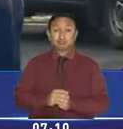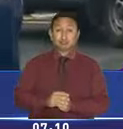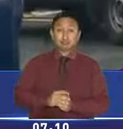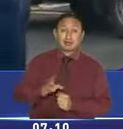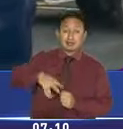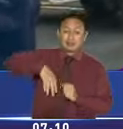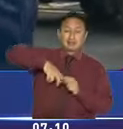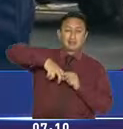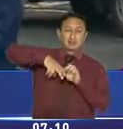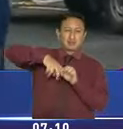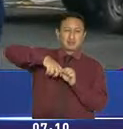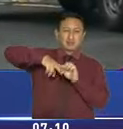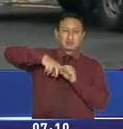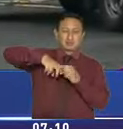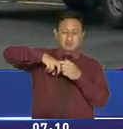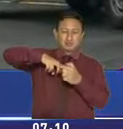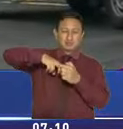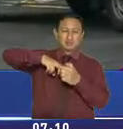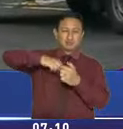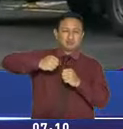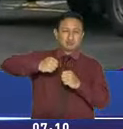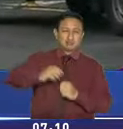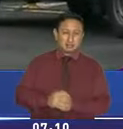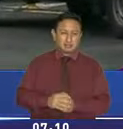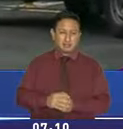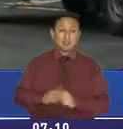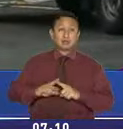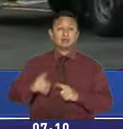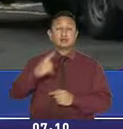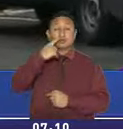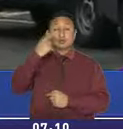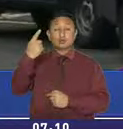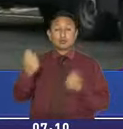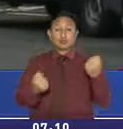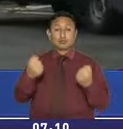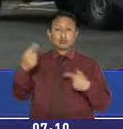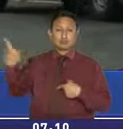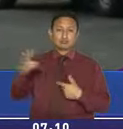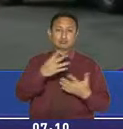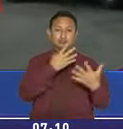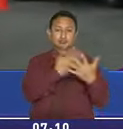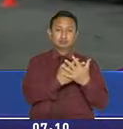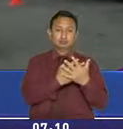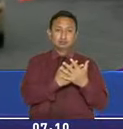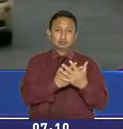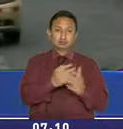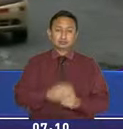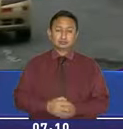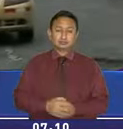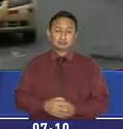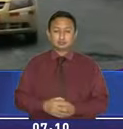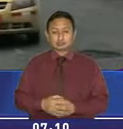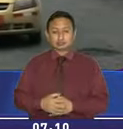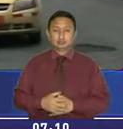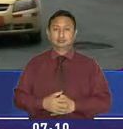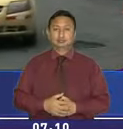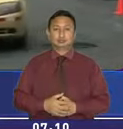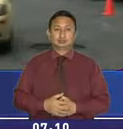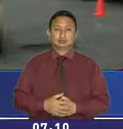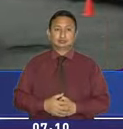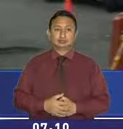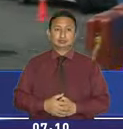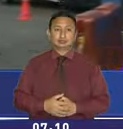intervenida. Y en cuanto al conductor de la unidad, ya fue aprehendido, fue llevado a uno de estas zonas de